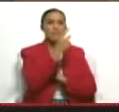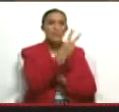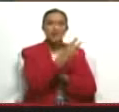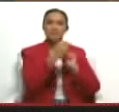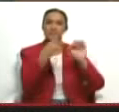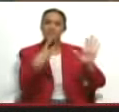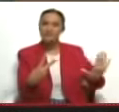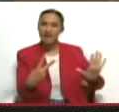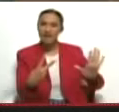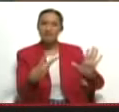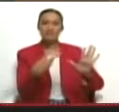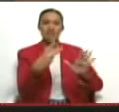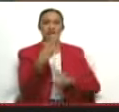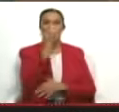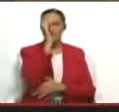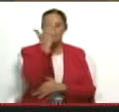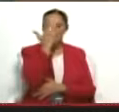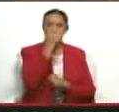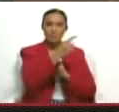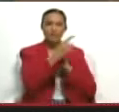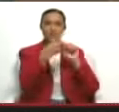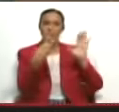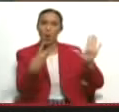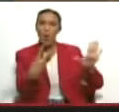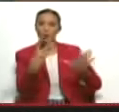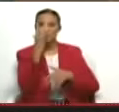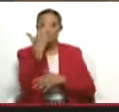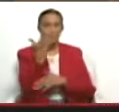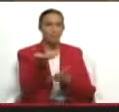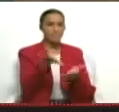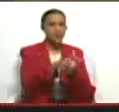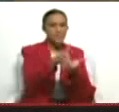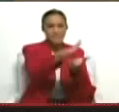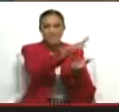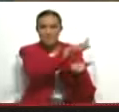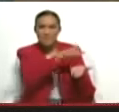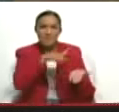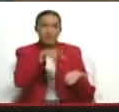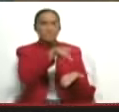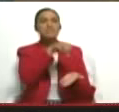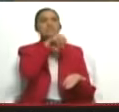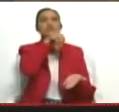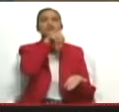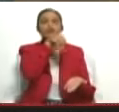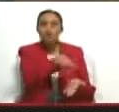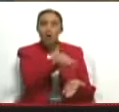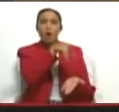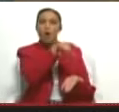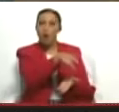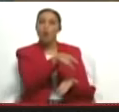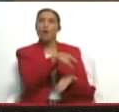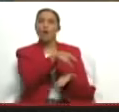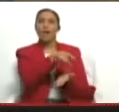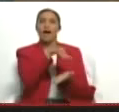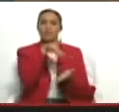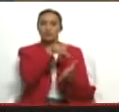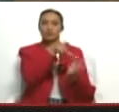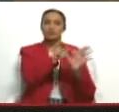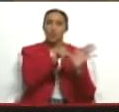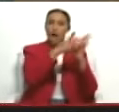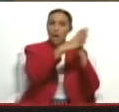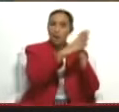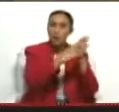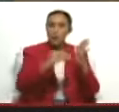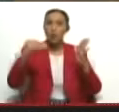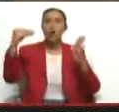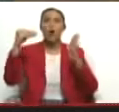febrero Matías camuña quiero recordar en base a toda esa experiencia